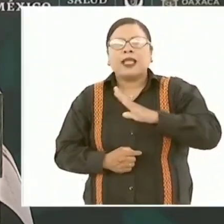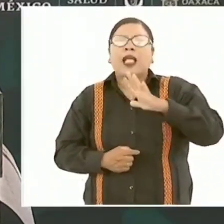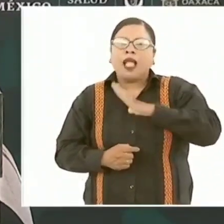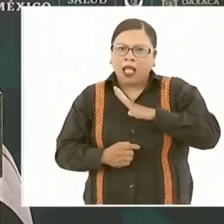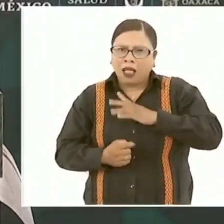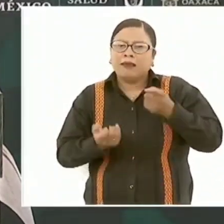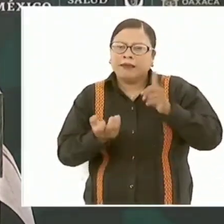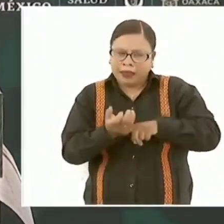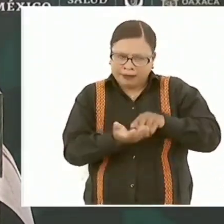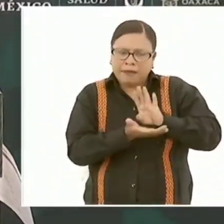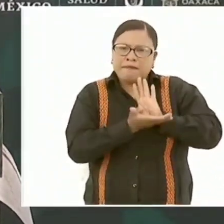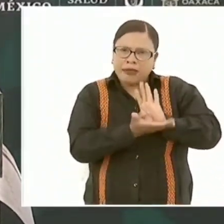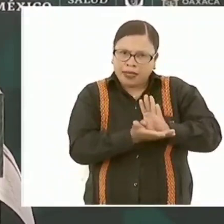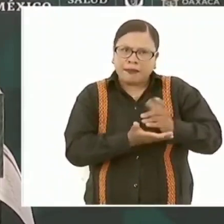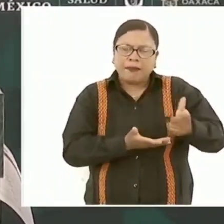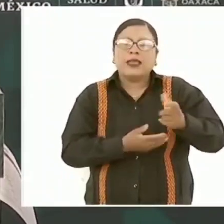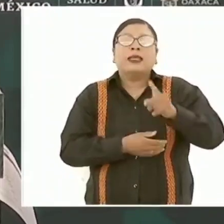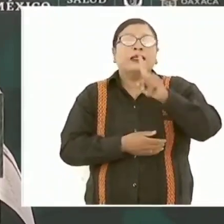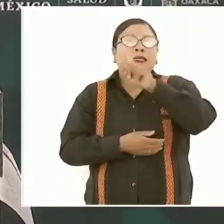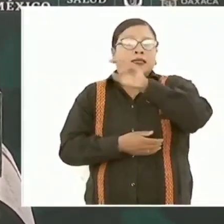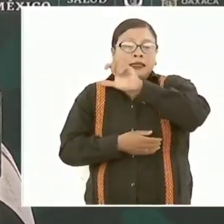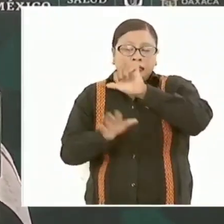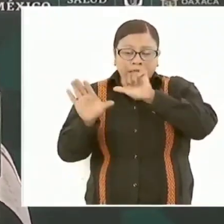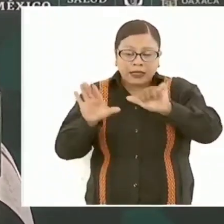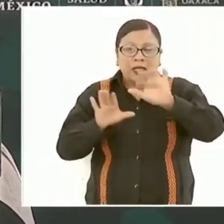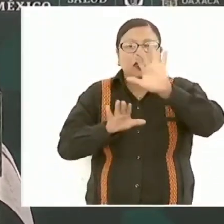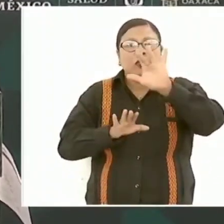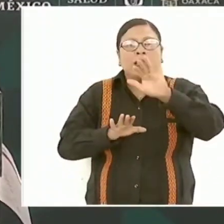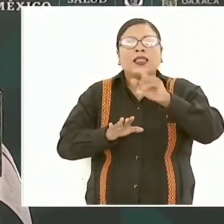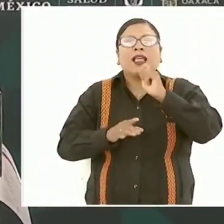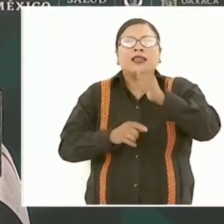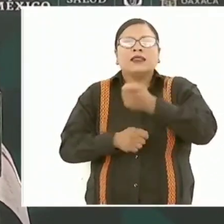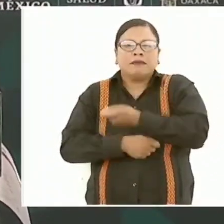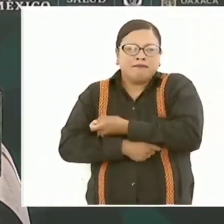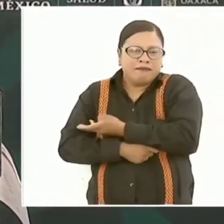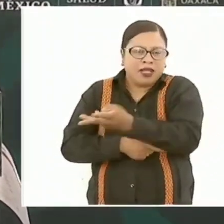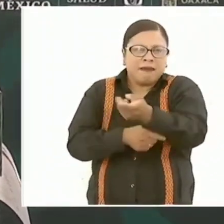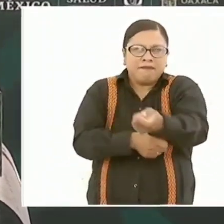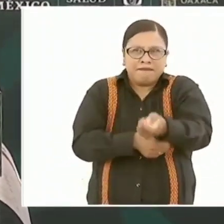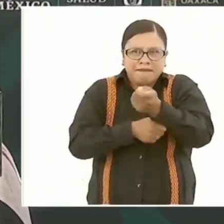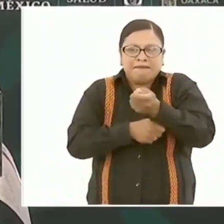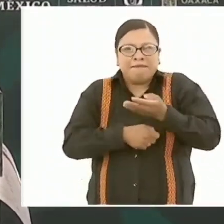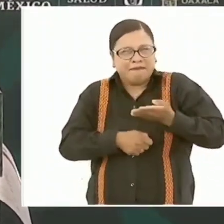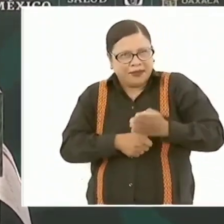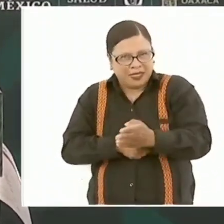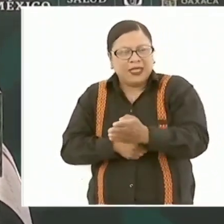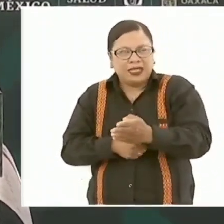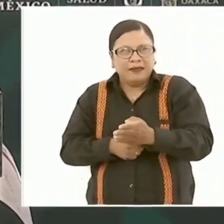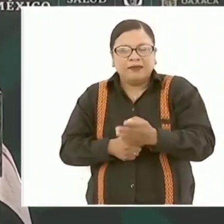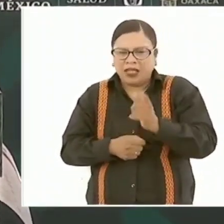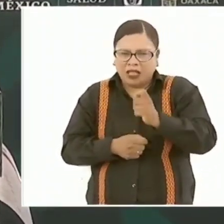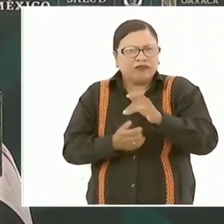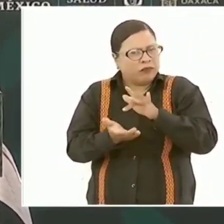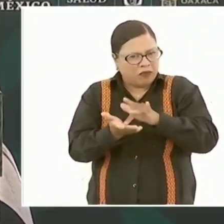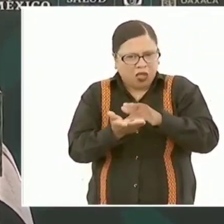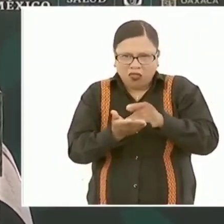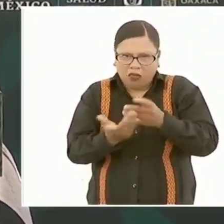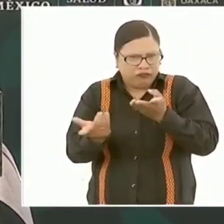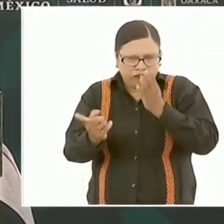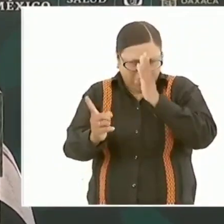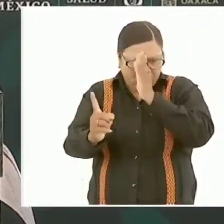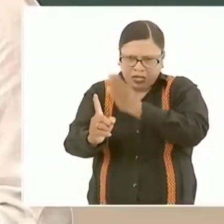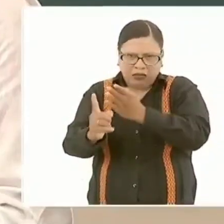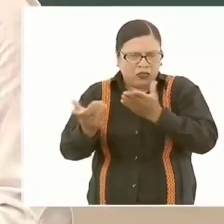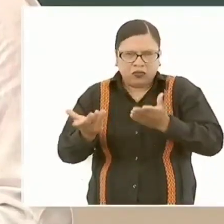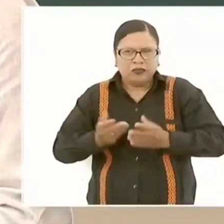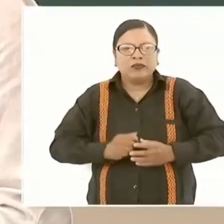apoyo. 650 pescadores también recibieron su apoyo directo.